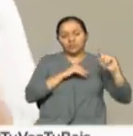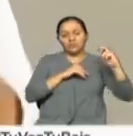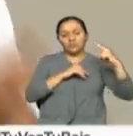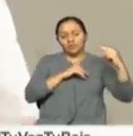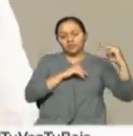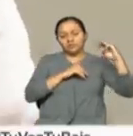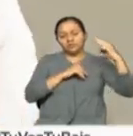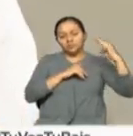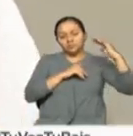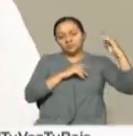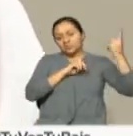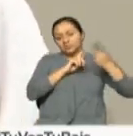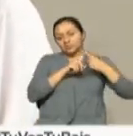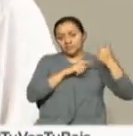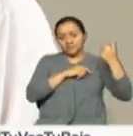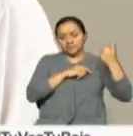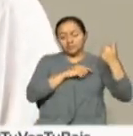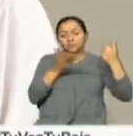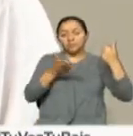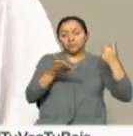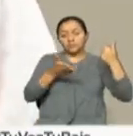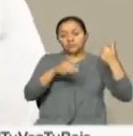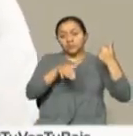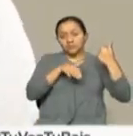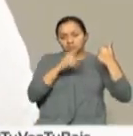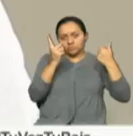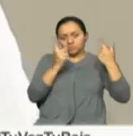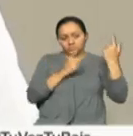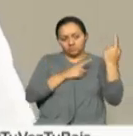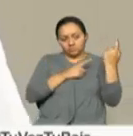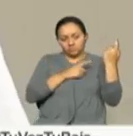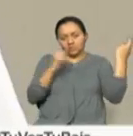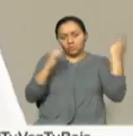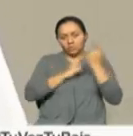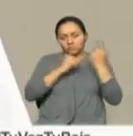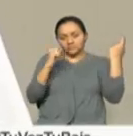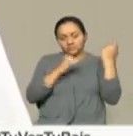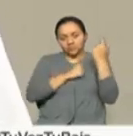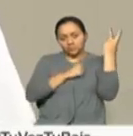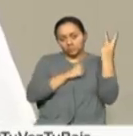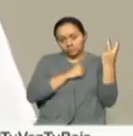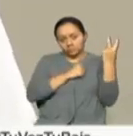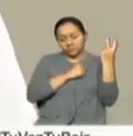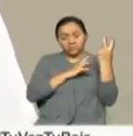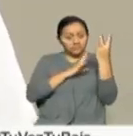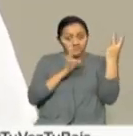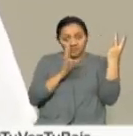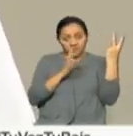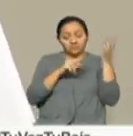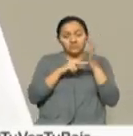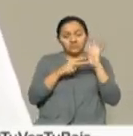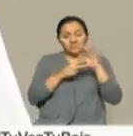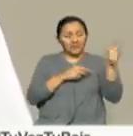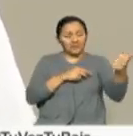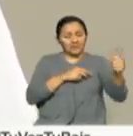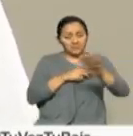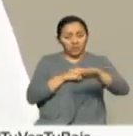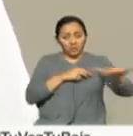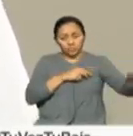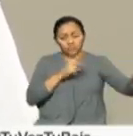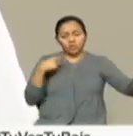Necesitan un profesor de inglés, 11. Un profesor de educación física, 12. Ya estamos hablando de un